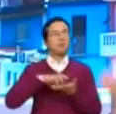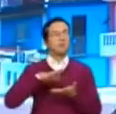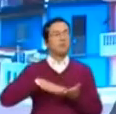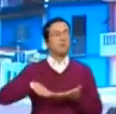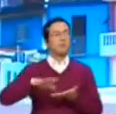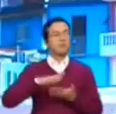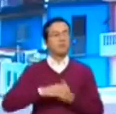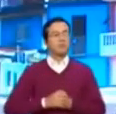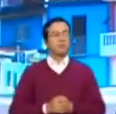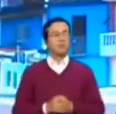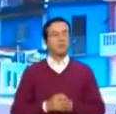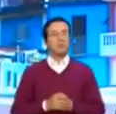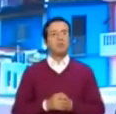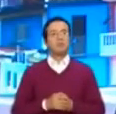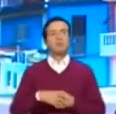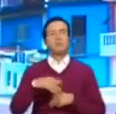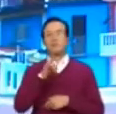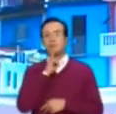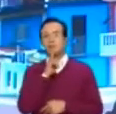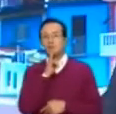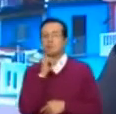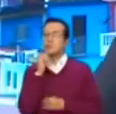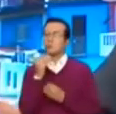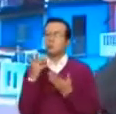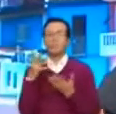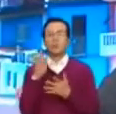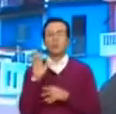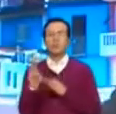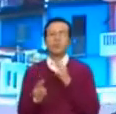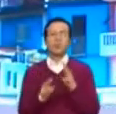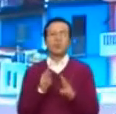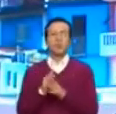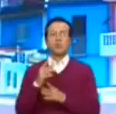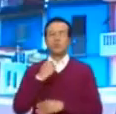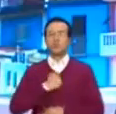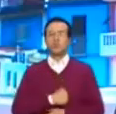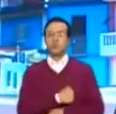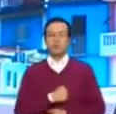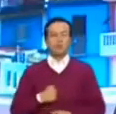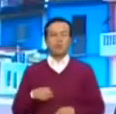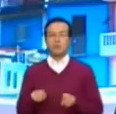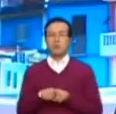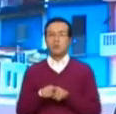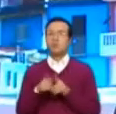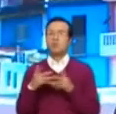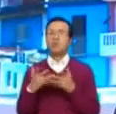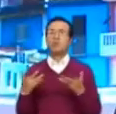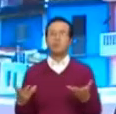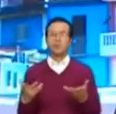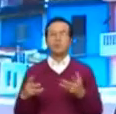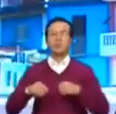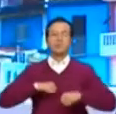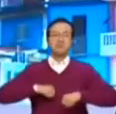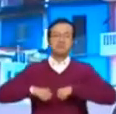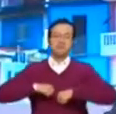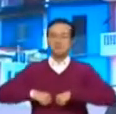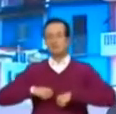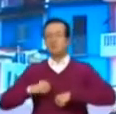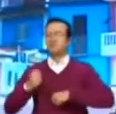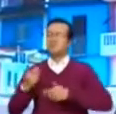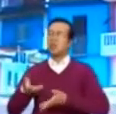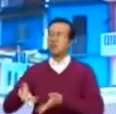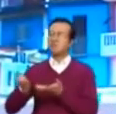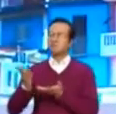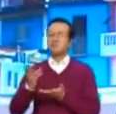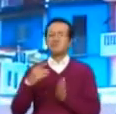caso del estado de Delaware en los Estados Unidos, en fin, alrededor del mundo, el caso de Suiza, donde hay un conjunto de mecanismos que permiten la